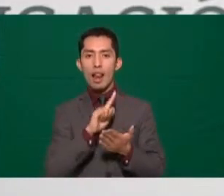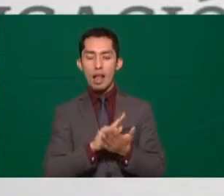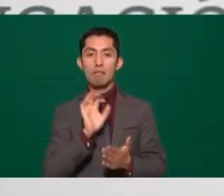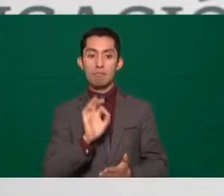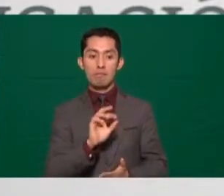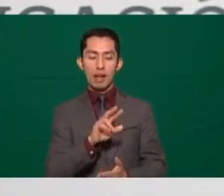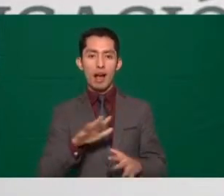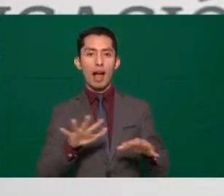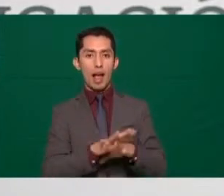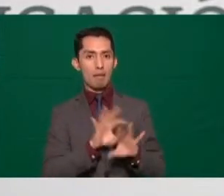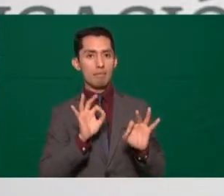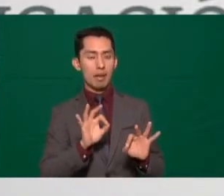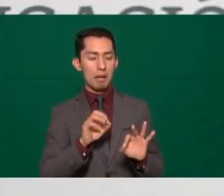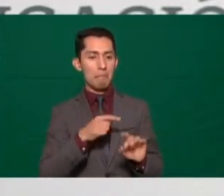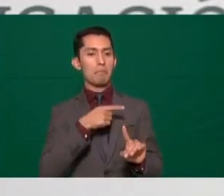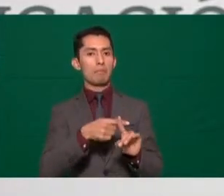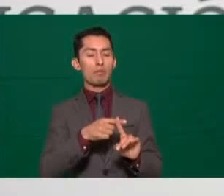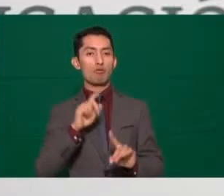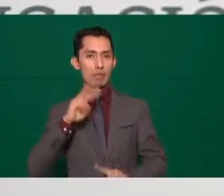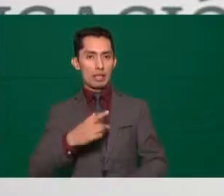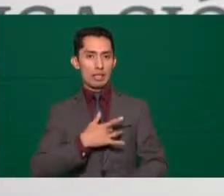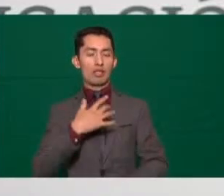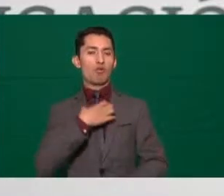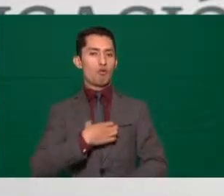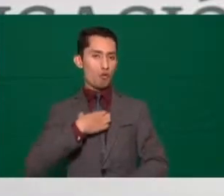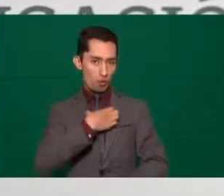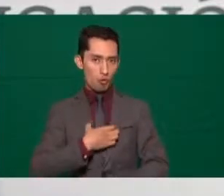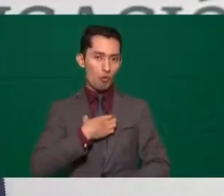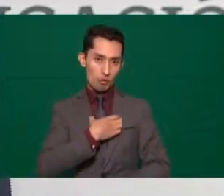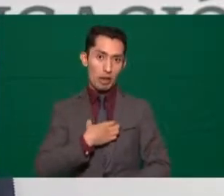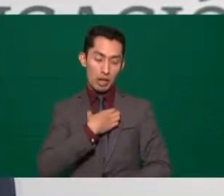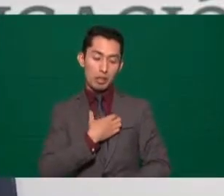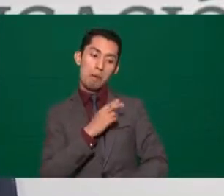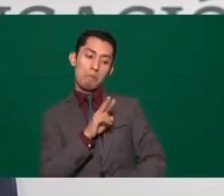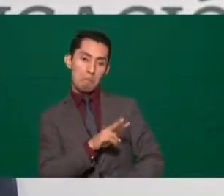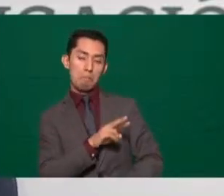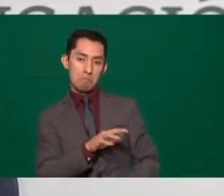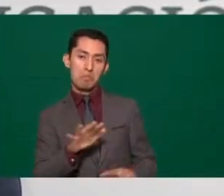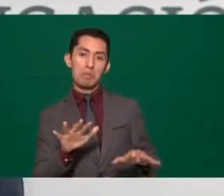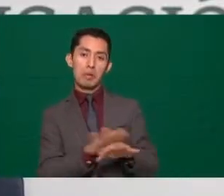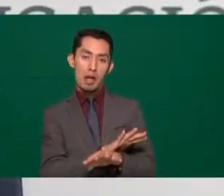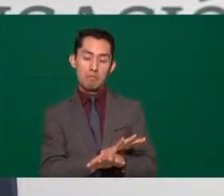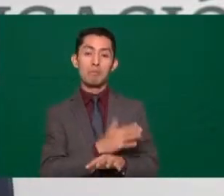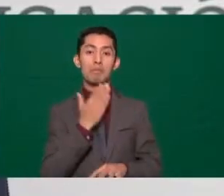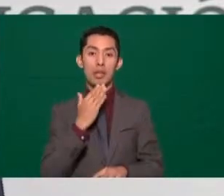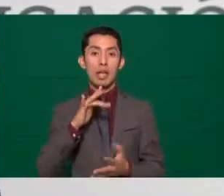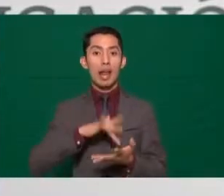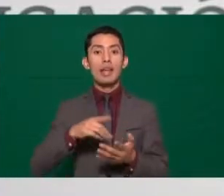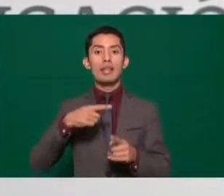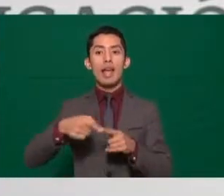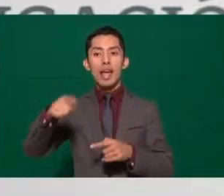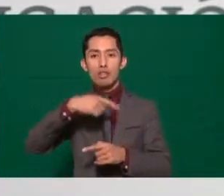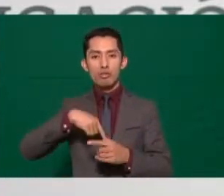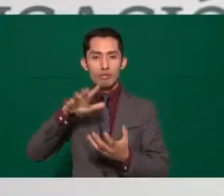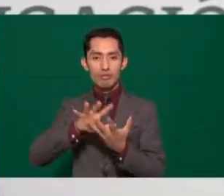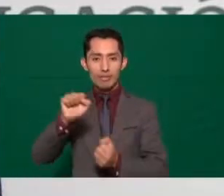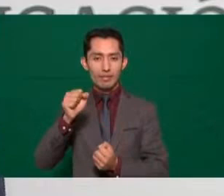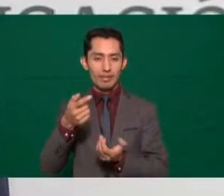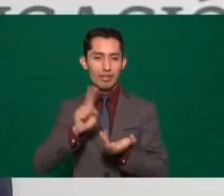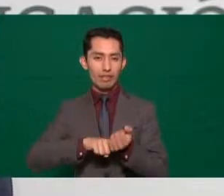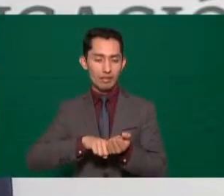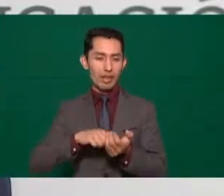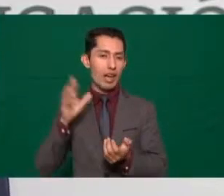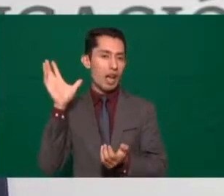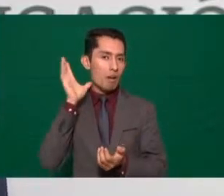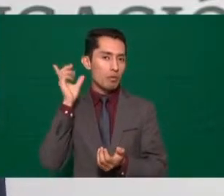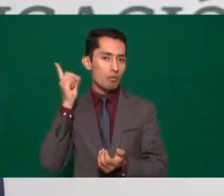eso y quiero agradecer a los que votaron en la